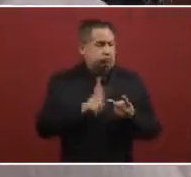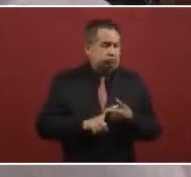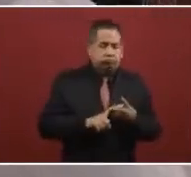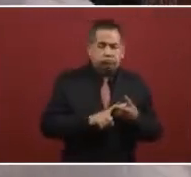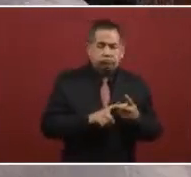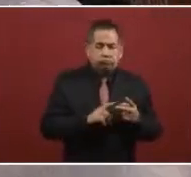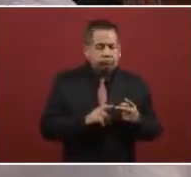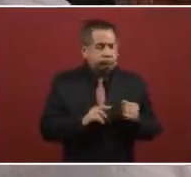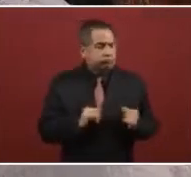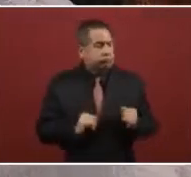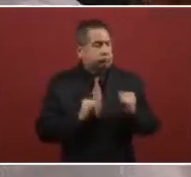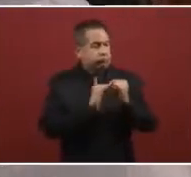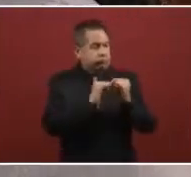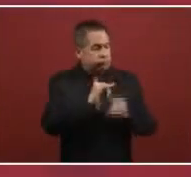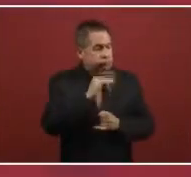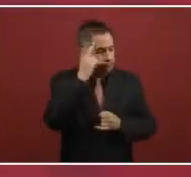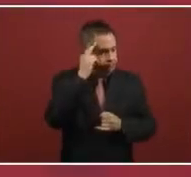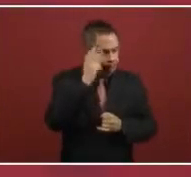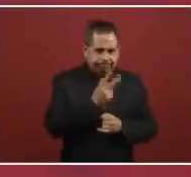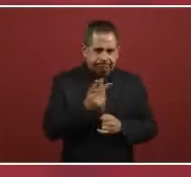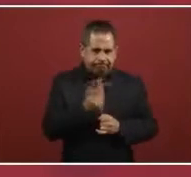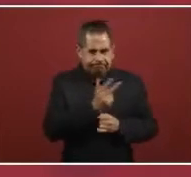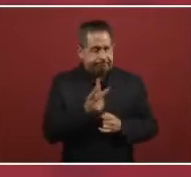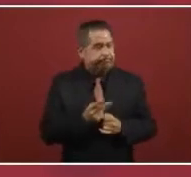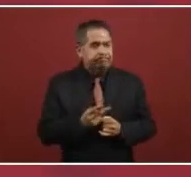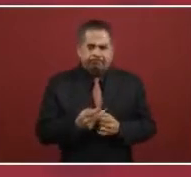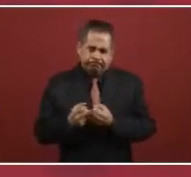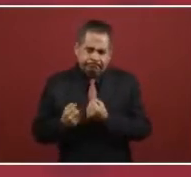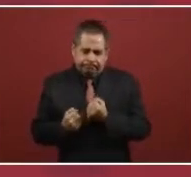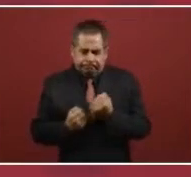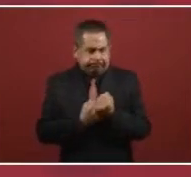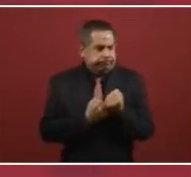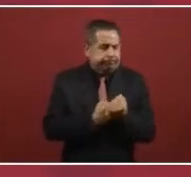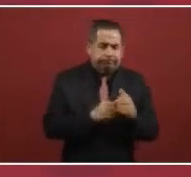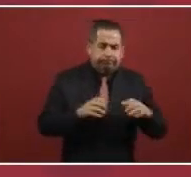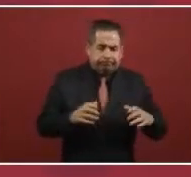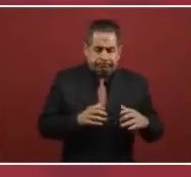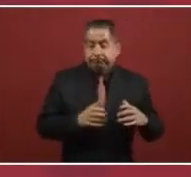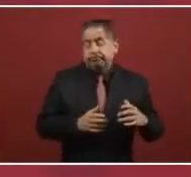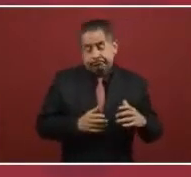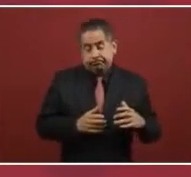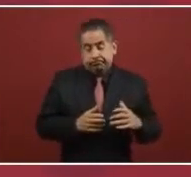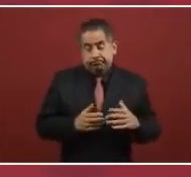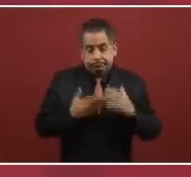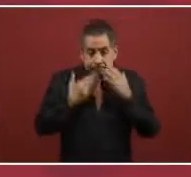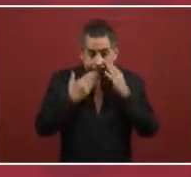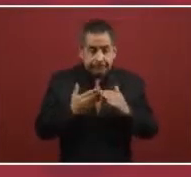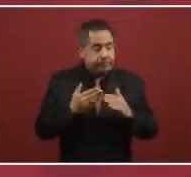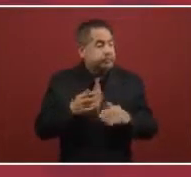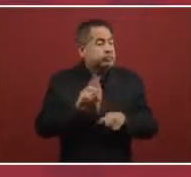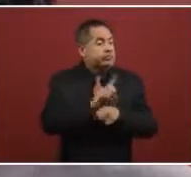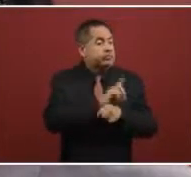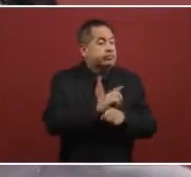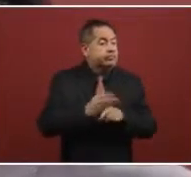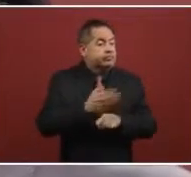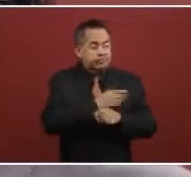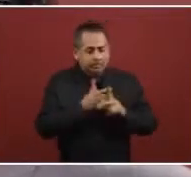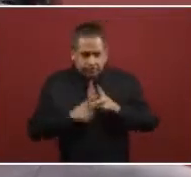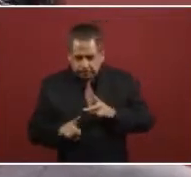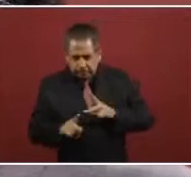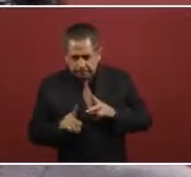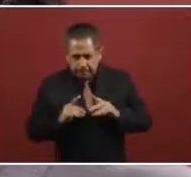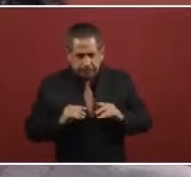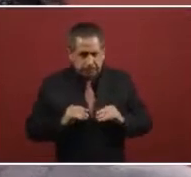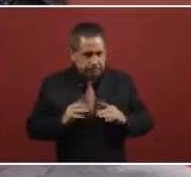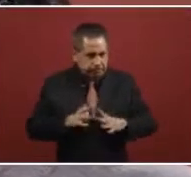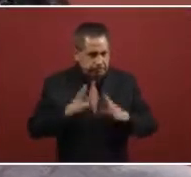Instituto Nacional de Bellas Artes y Literatura. Y se buscó desde el análisis desde